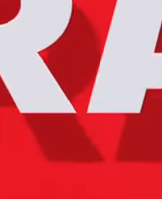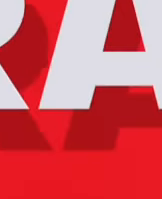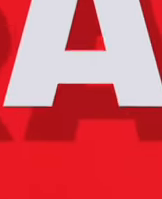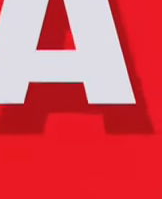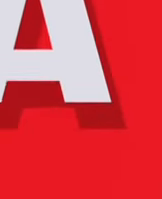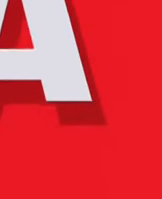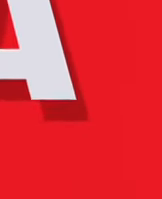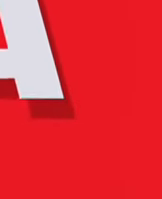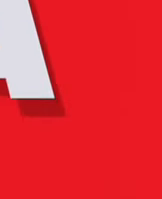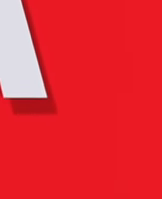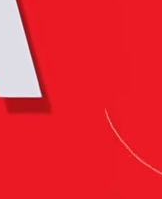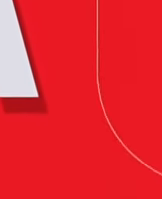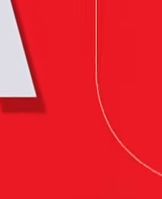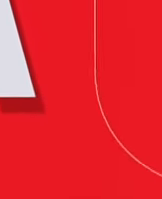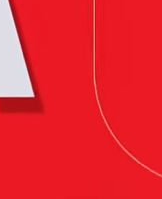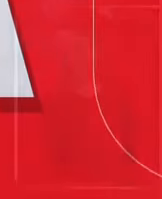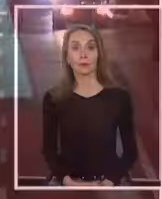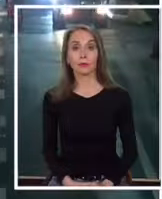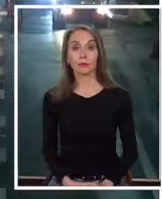Ahora.